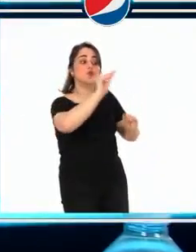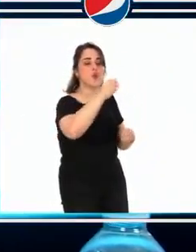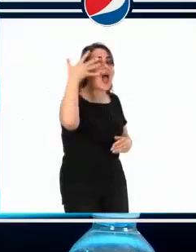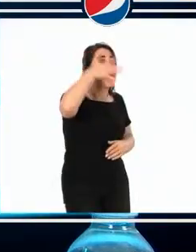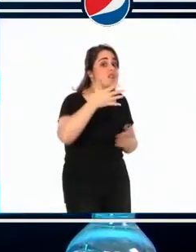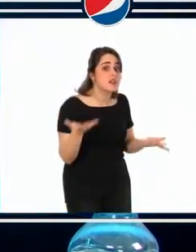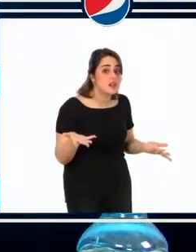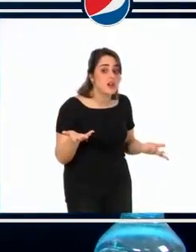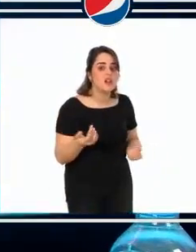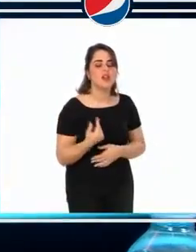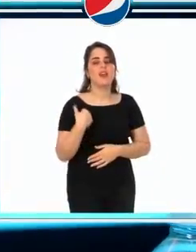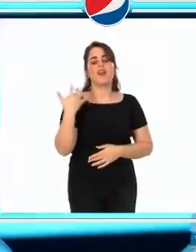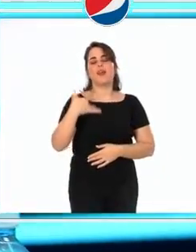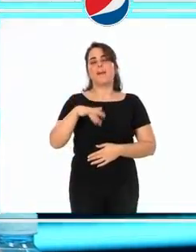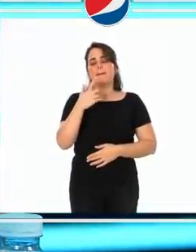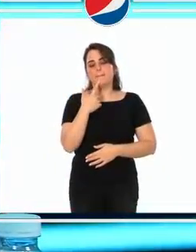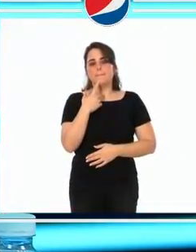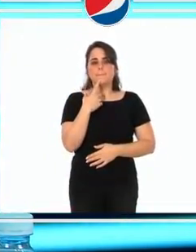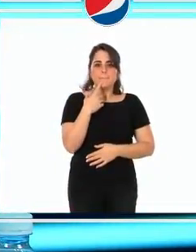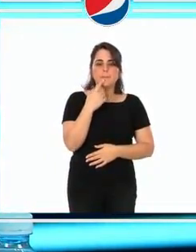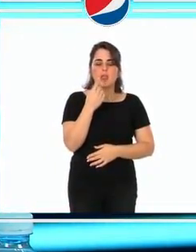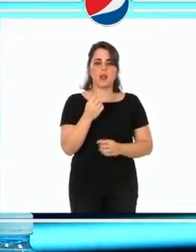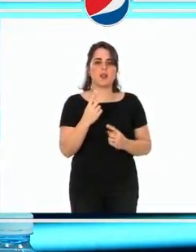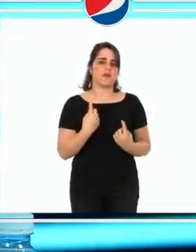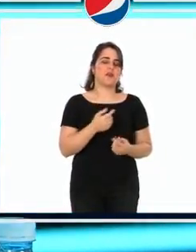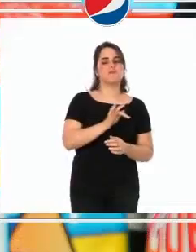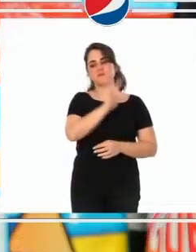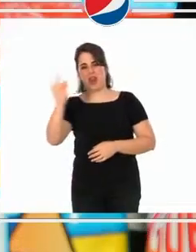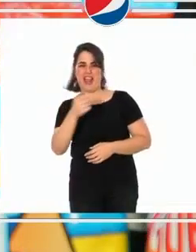año. Paso primero acá, Necro. Necro,